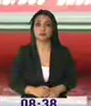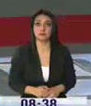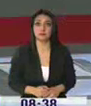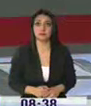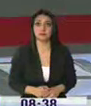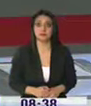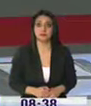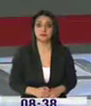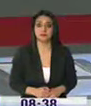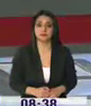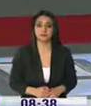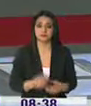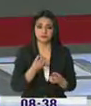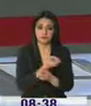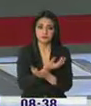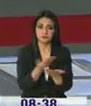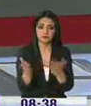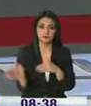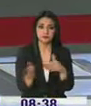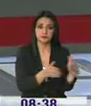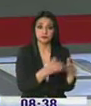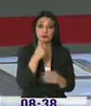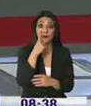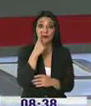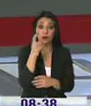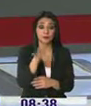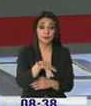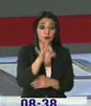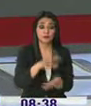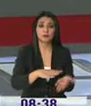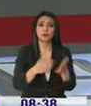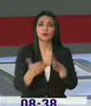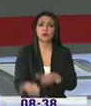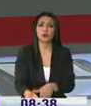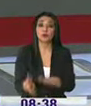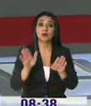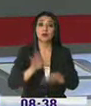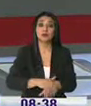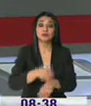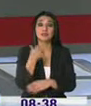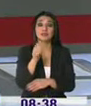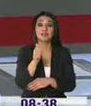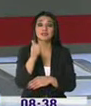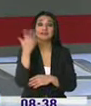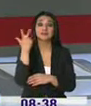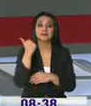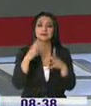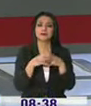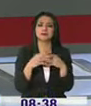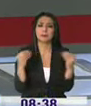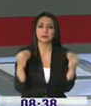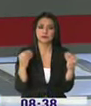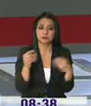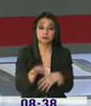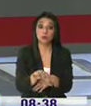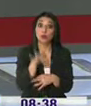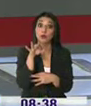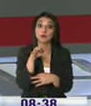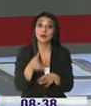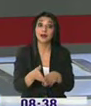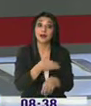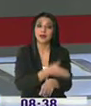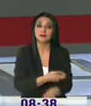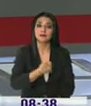Maquilona. Vamos a contarle ahora que el cadáver de un hombre fue encontrado tras permanecer más de 10 días desaparecido. Se presume que el individuo se